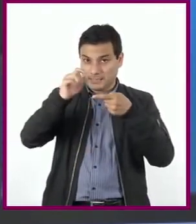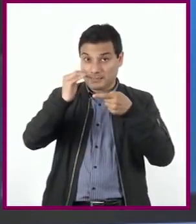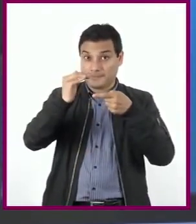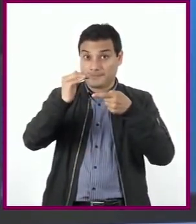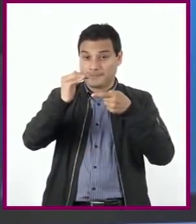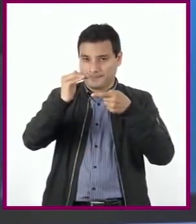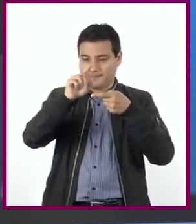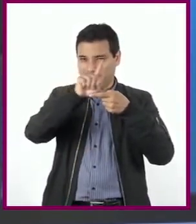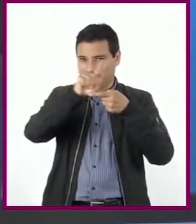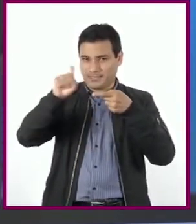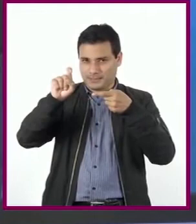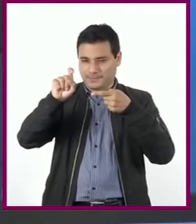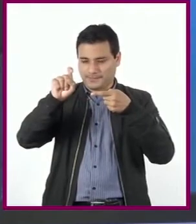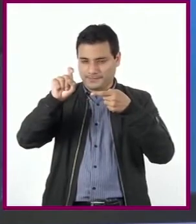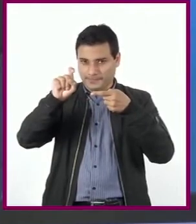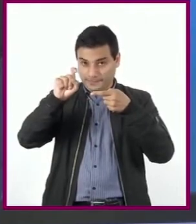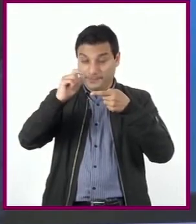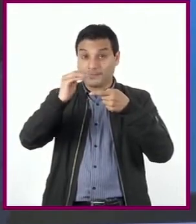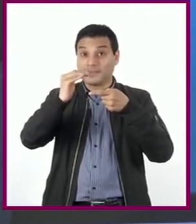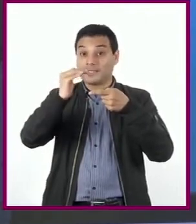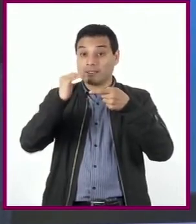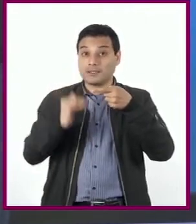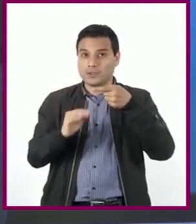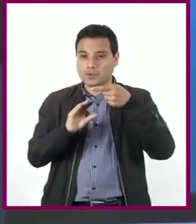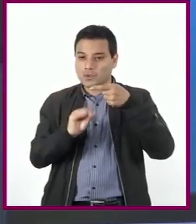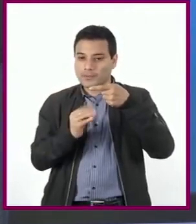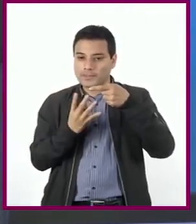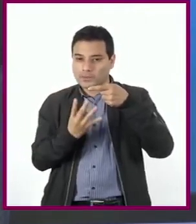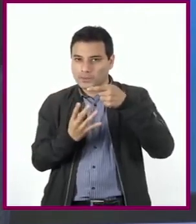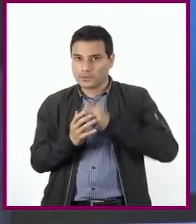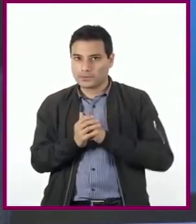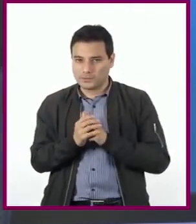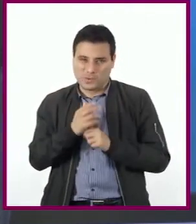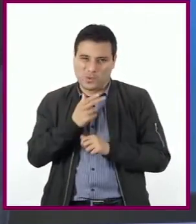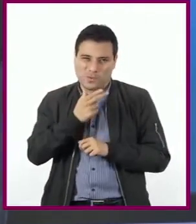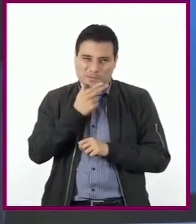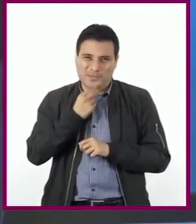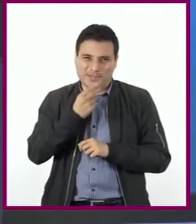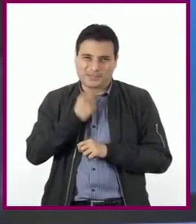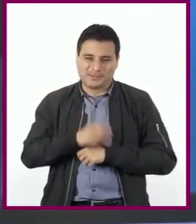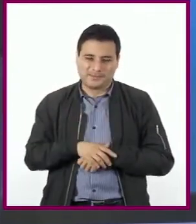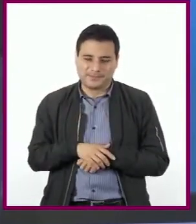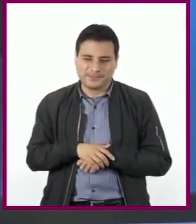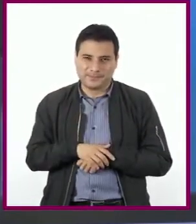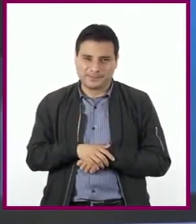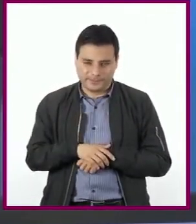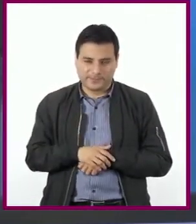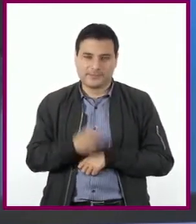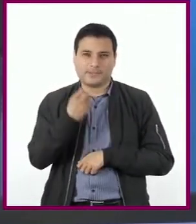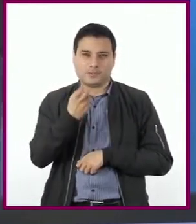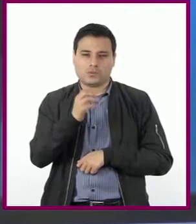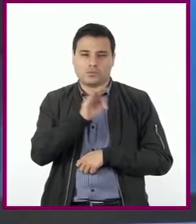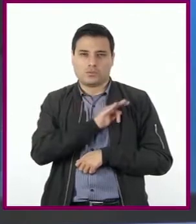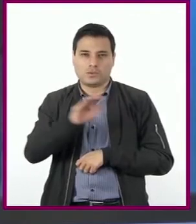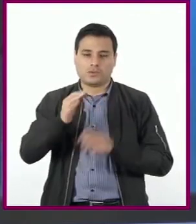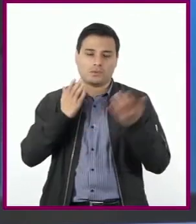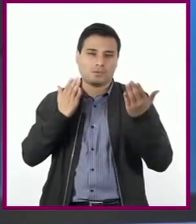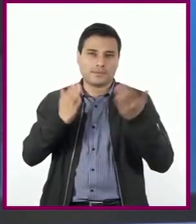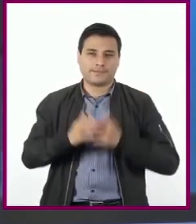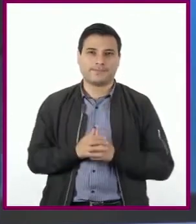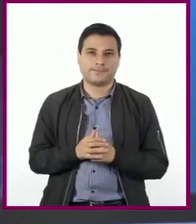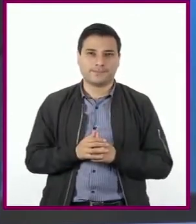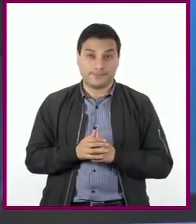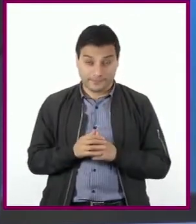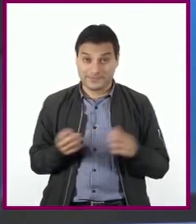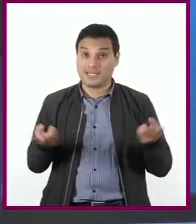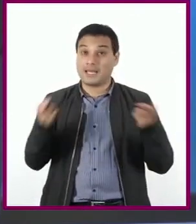Se coloca en el numerador y el 94, que es el número secundario de comparación, en el denominador. Por